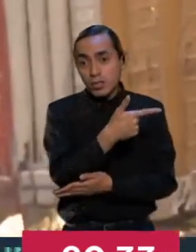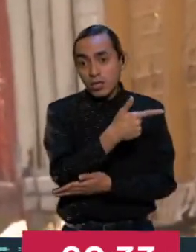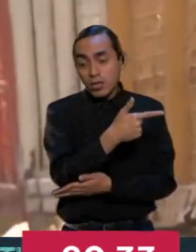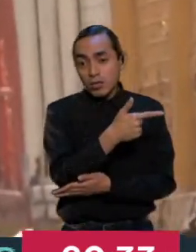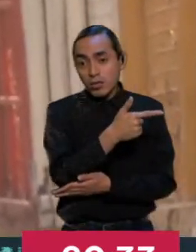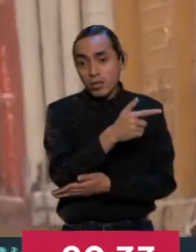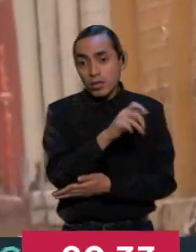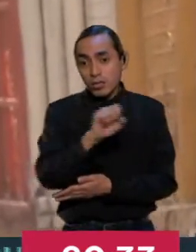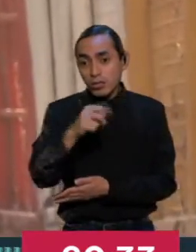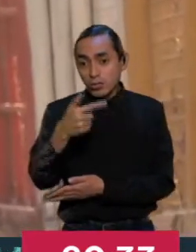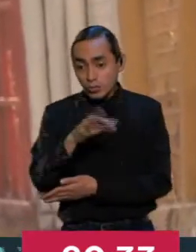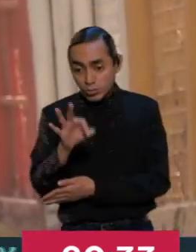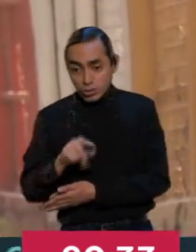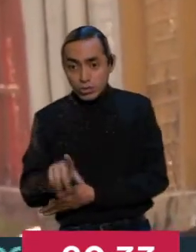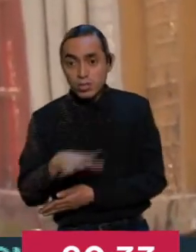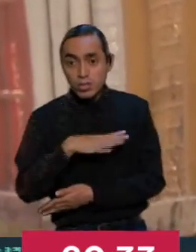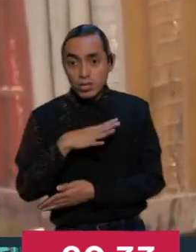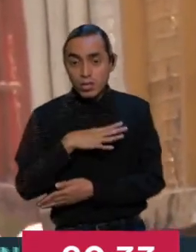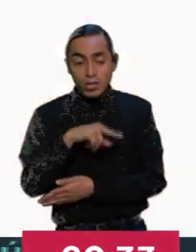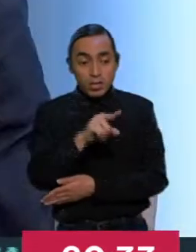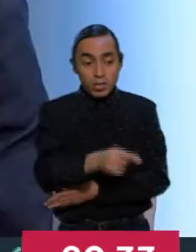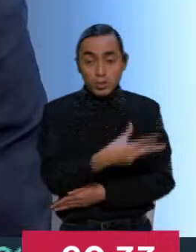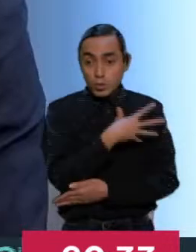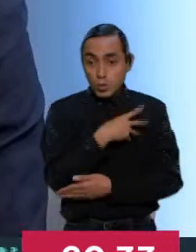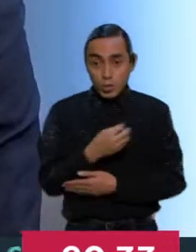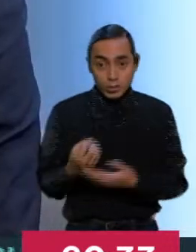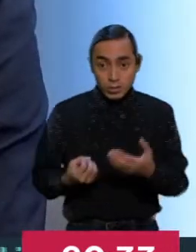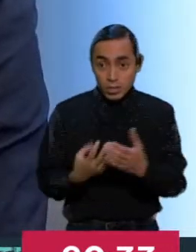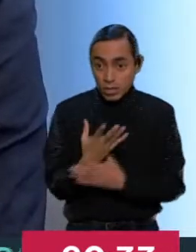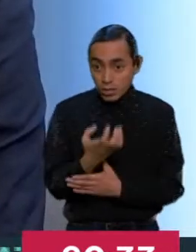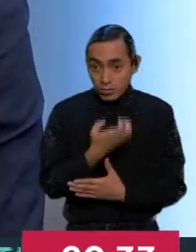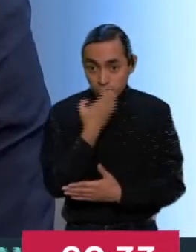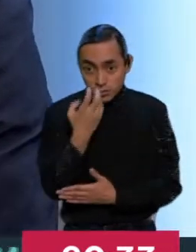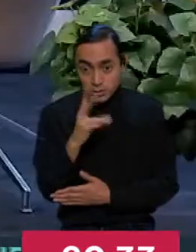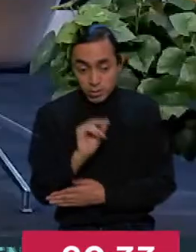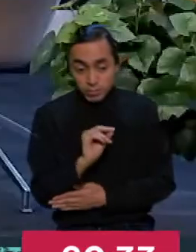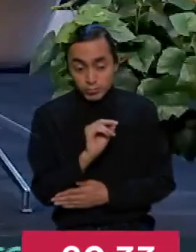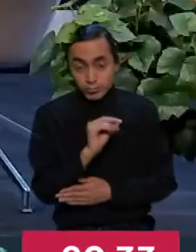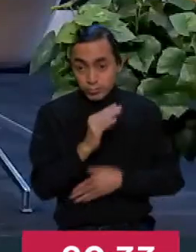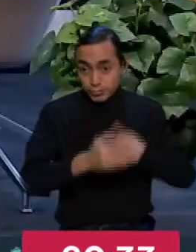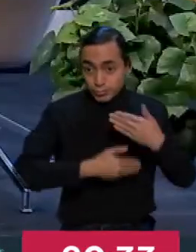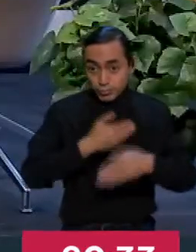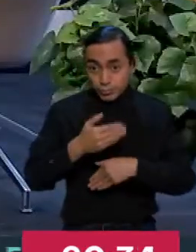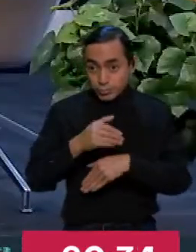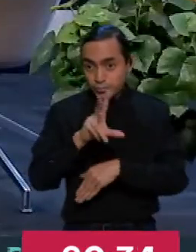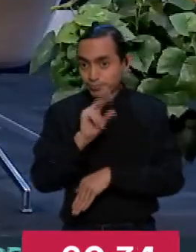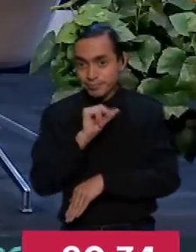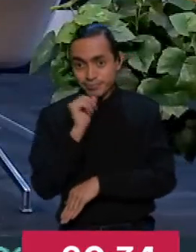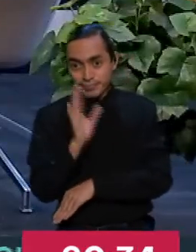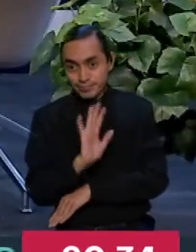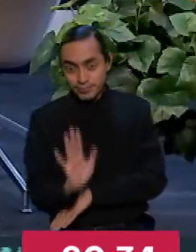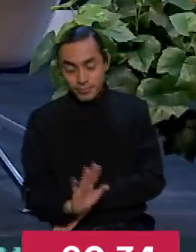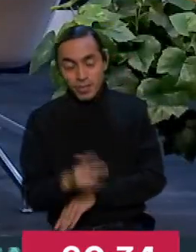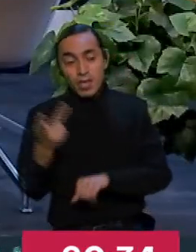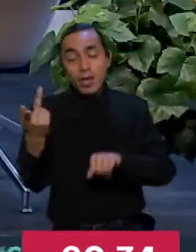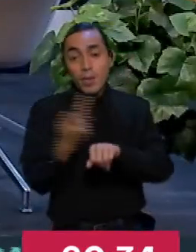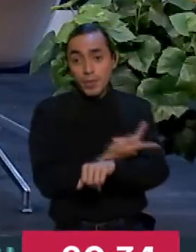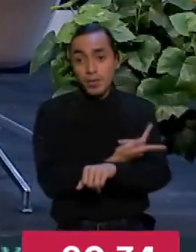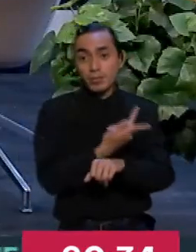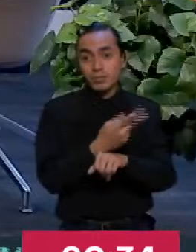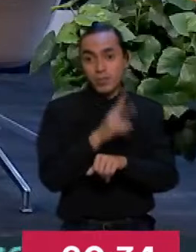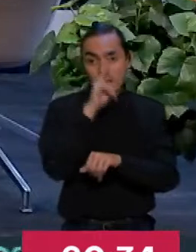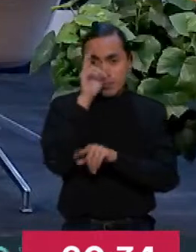deja salir a sus hijos e hijas a la calle, ya no van a la escuela caminando. Entonces, este tipo de realidades hace que la violencia